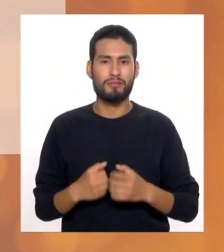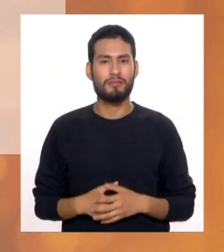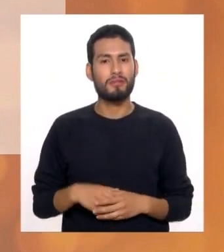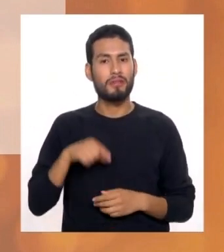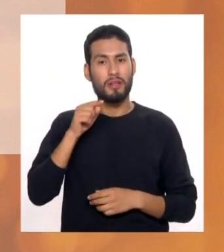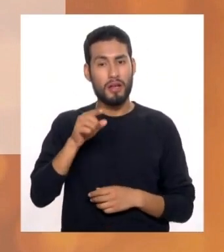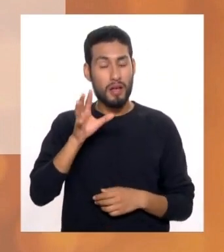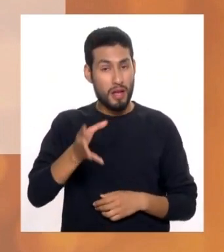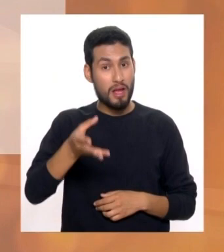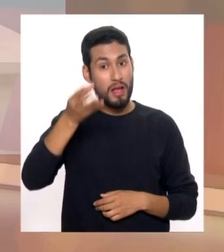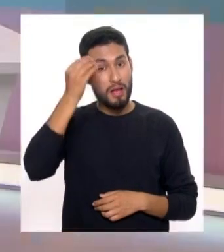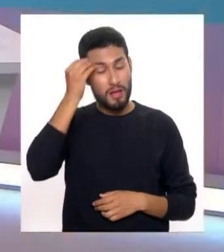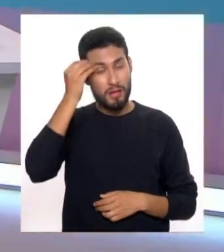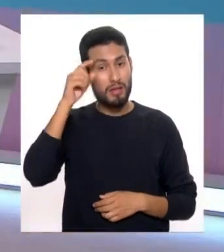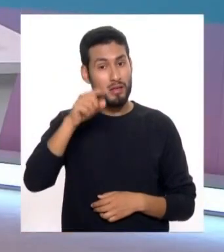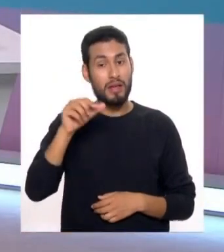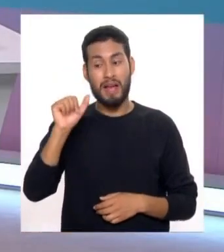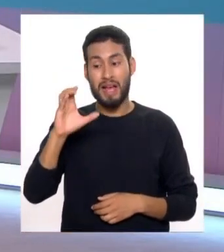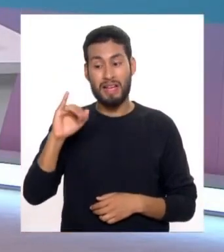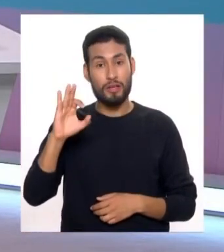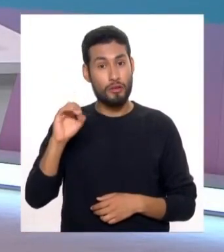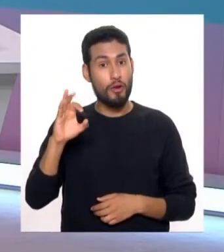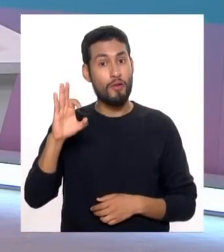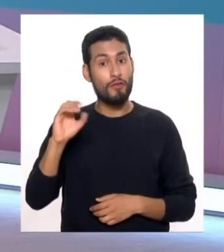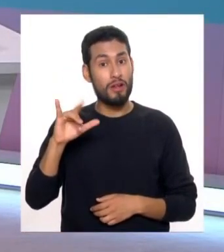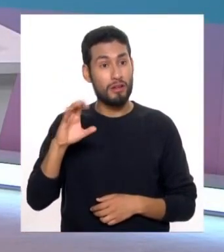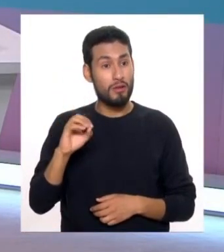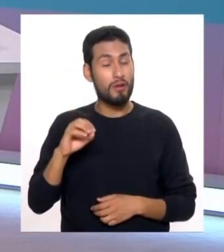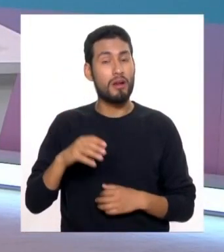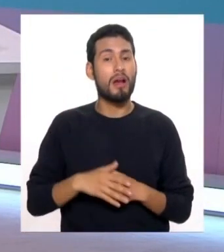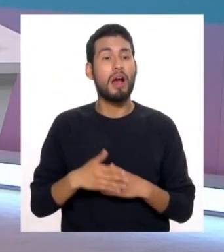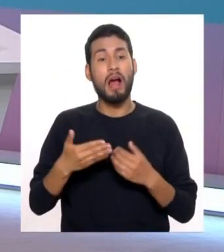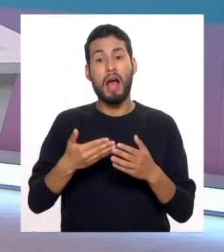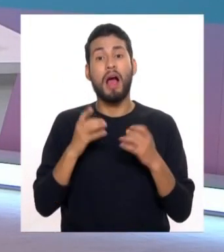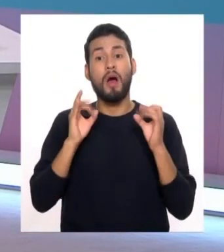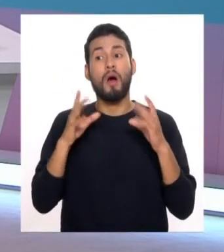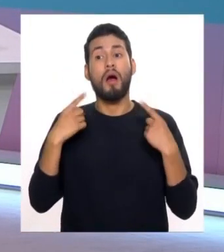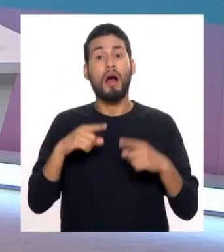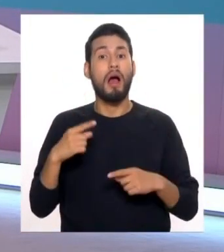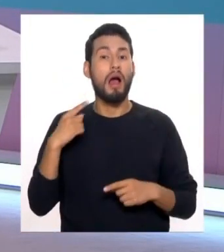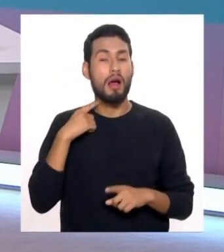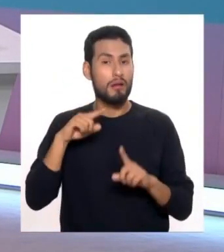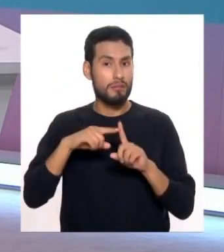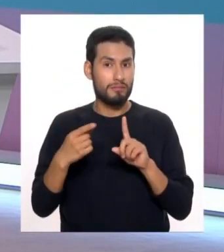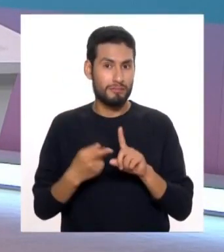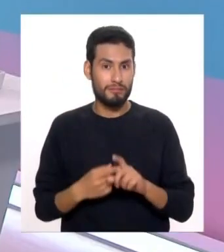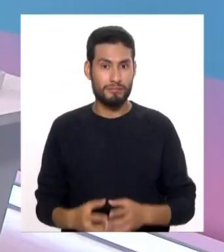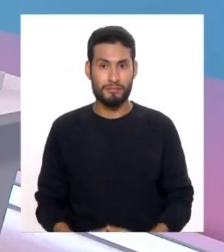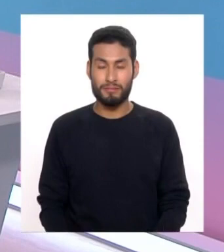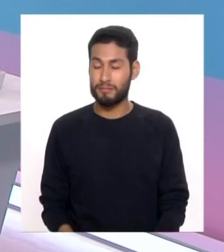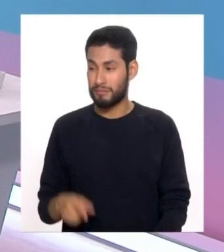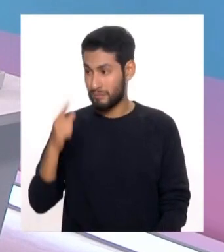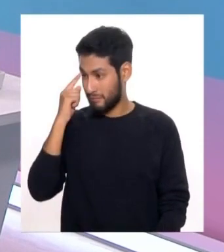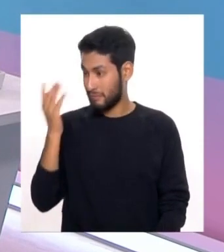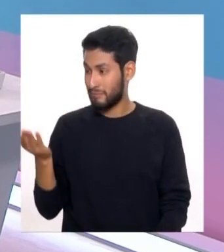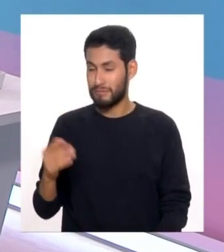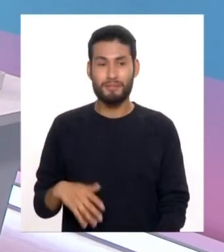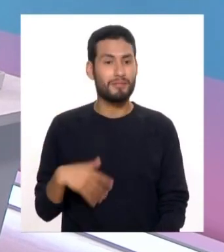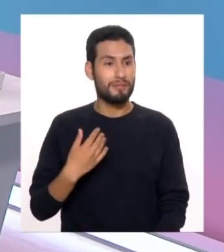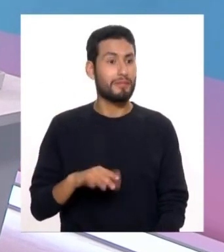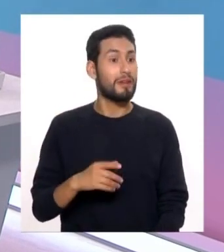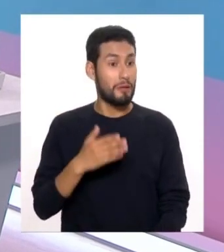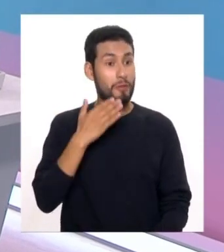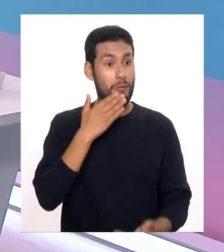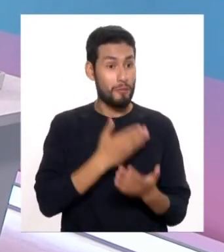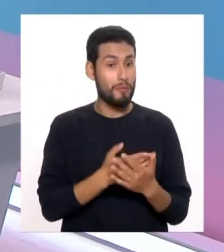Llévate el mensaje ácido fólico antes de que estés embarazada. ¿Qué les pareció? Claro, yo creo que ha sido Muchas muy